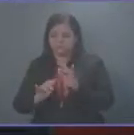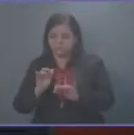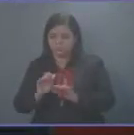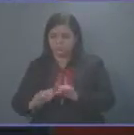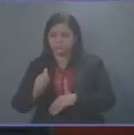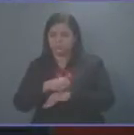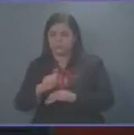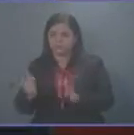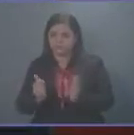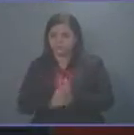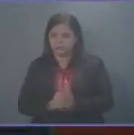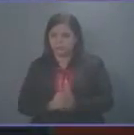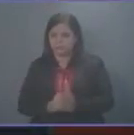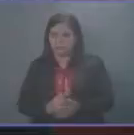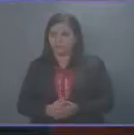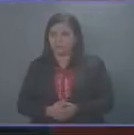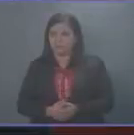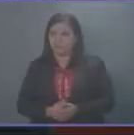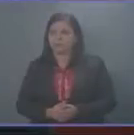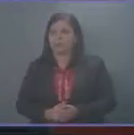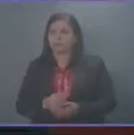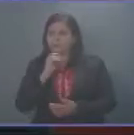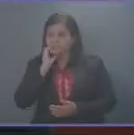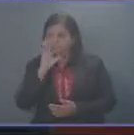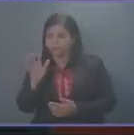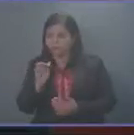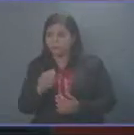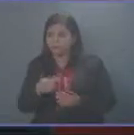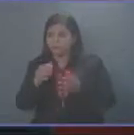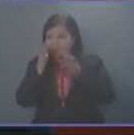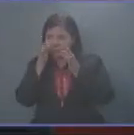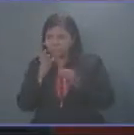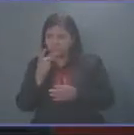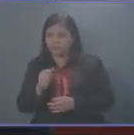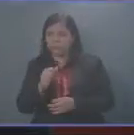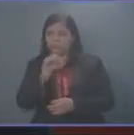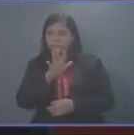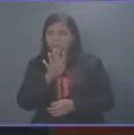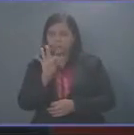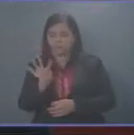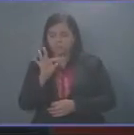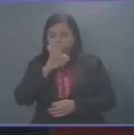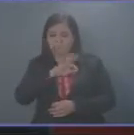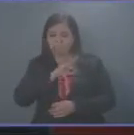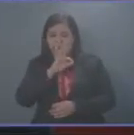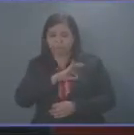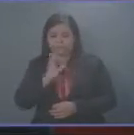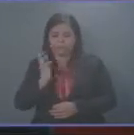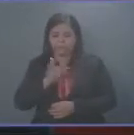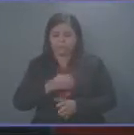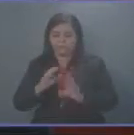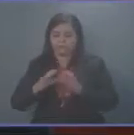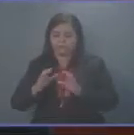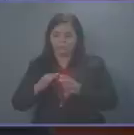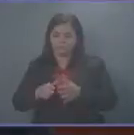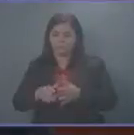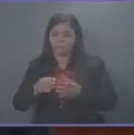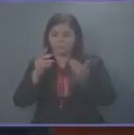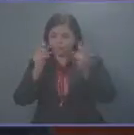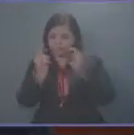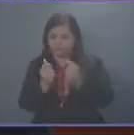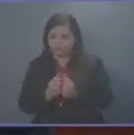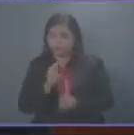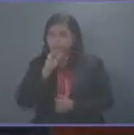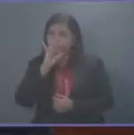Asamblea Legislativa, presente. Dictamen número 194, favorable. La Comisión de Hacienda y Especial del Presupuesto